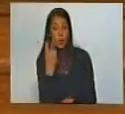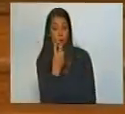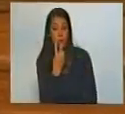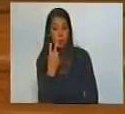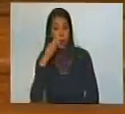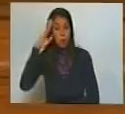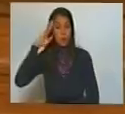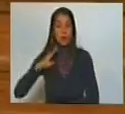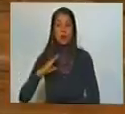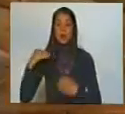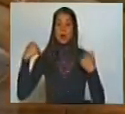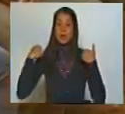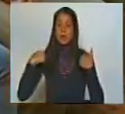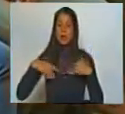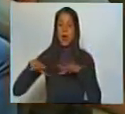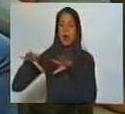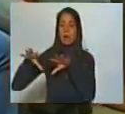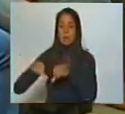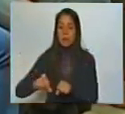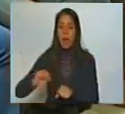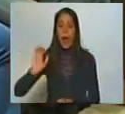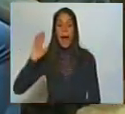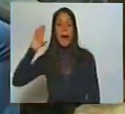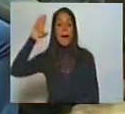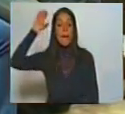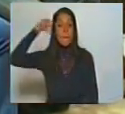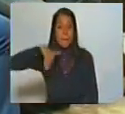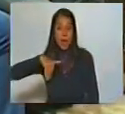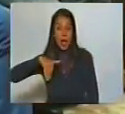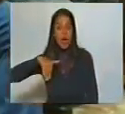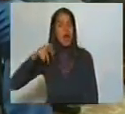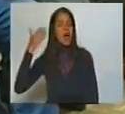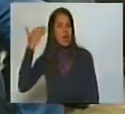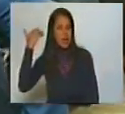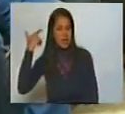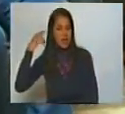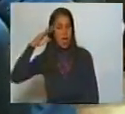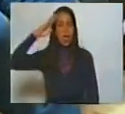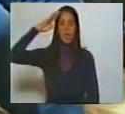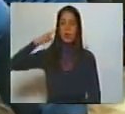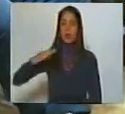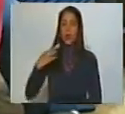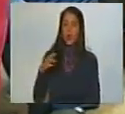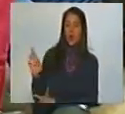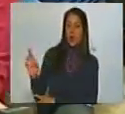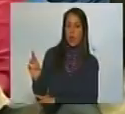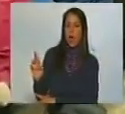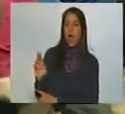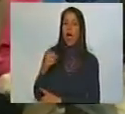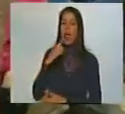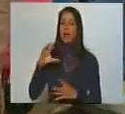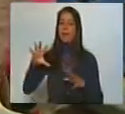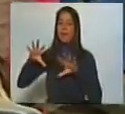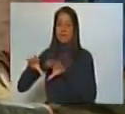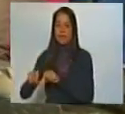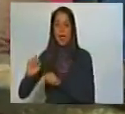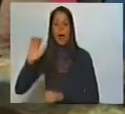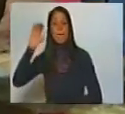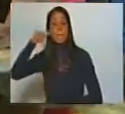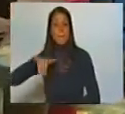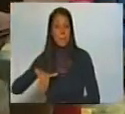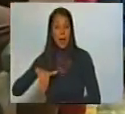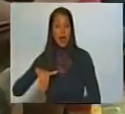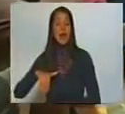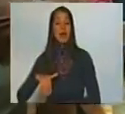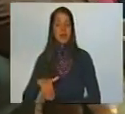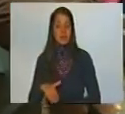quien toma Maracay cuando el coronel Trejo se levanta en Maracay, ¿no? Entonces, así podrán